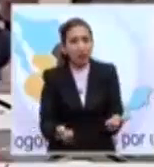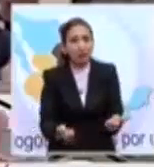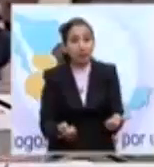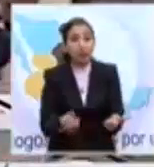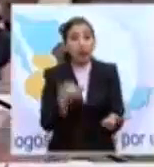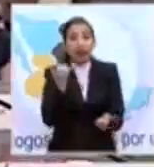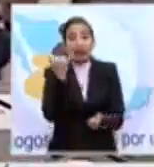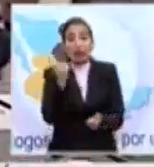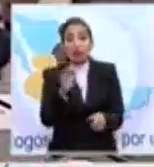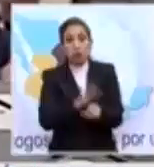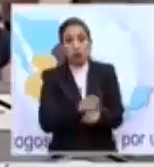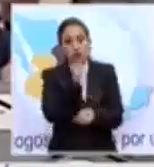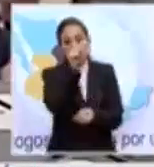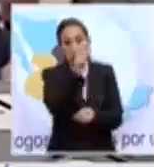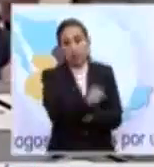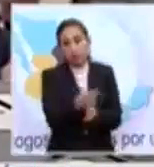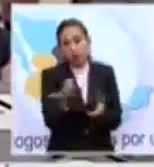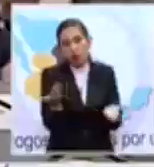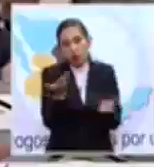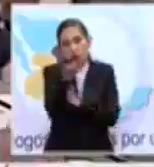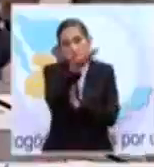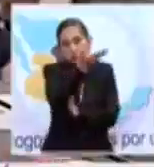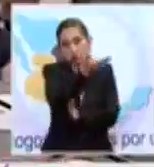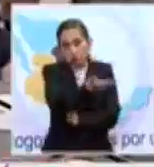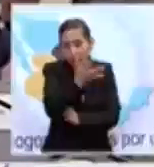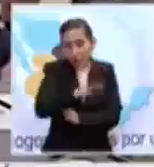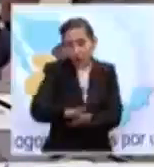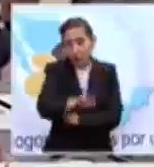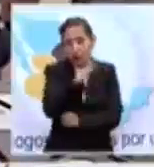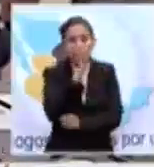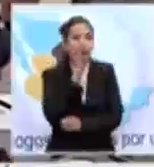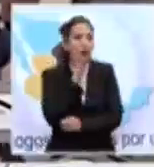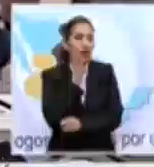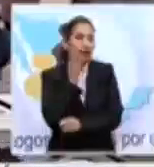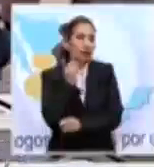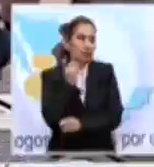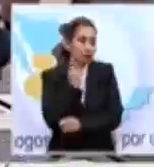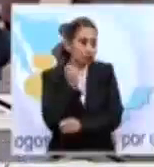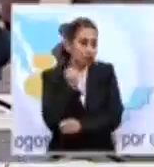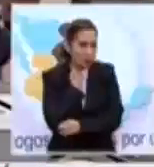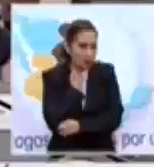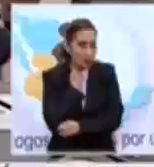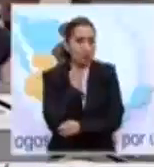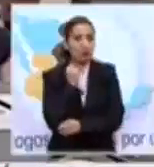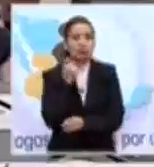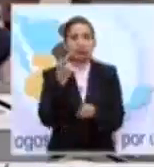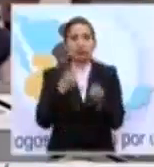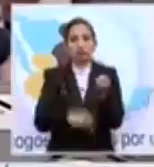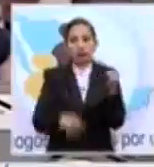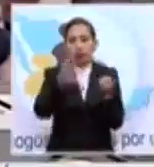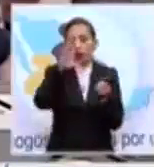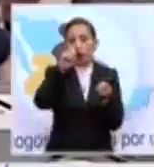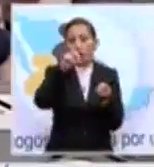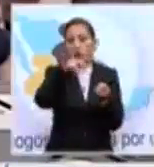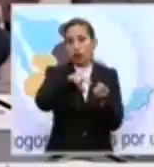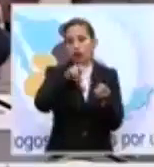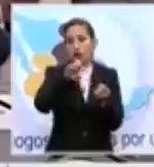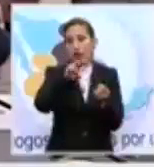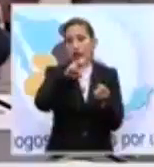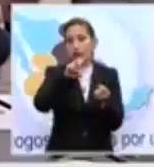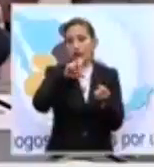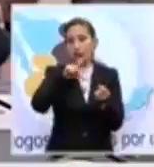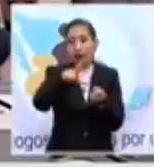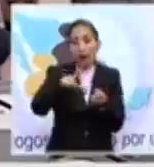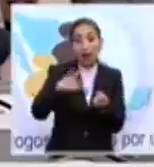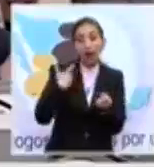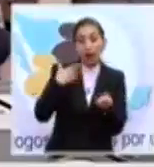por exigencias mismas del legislativo, del Coneval, del Consejo Nacional de Evaluación